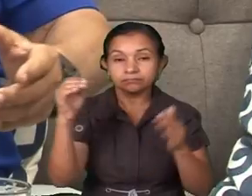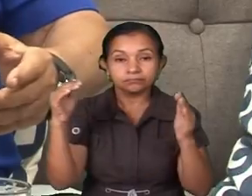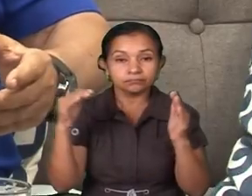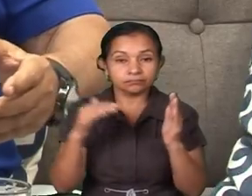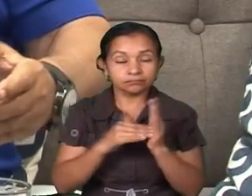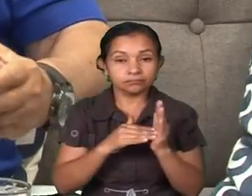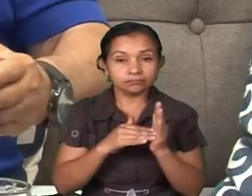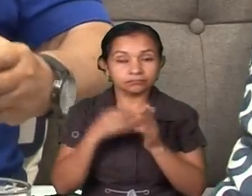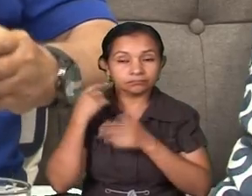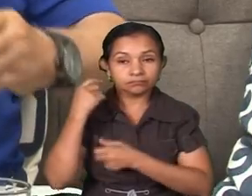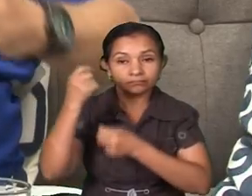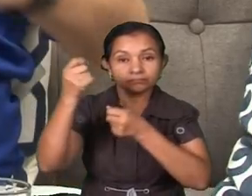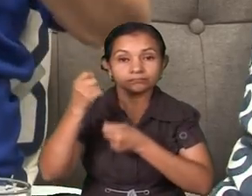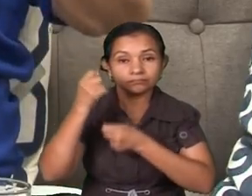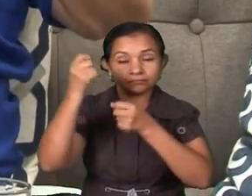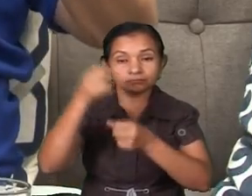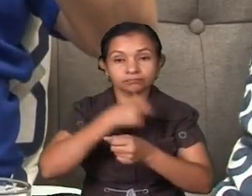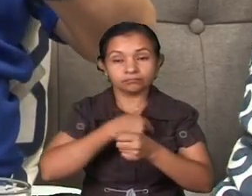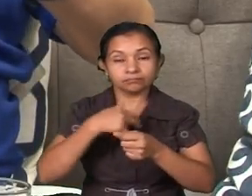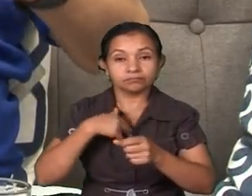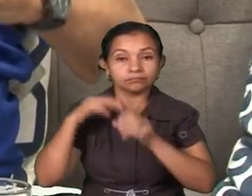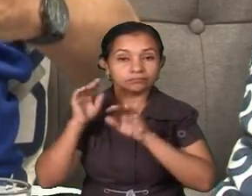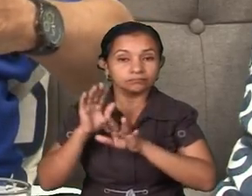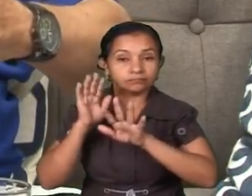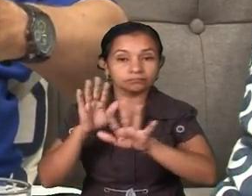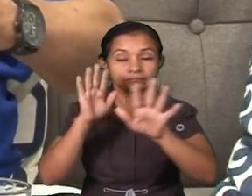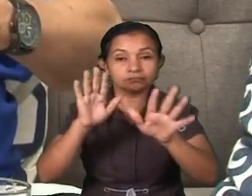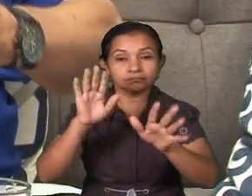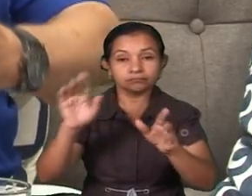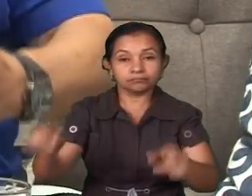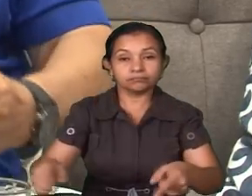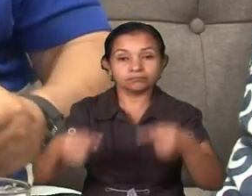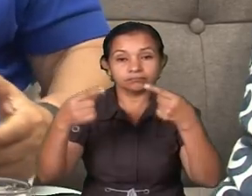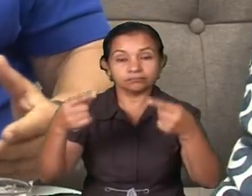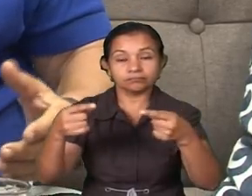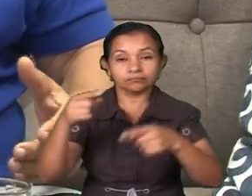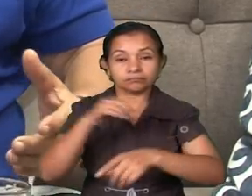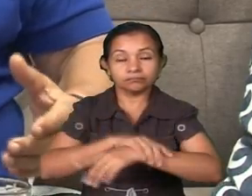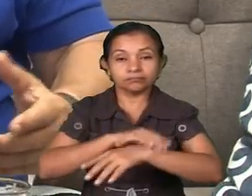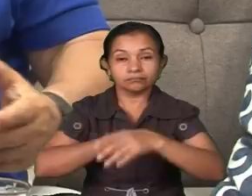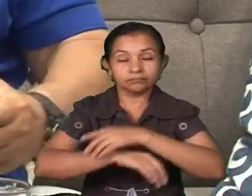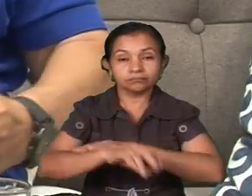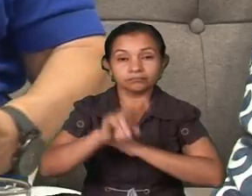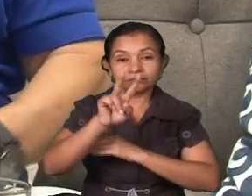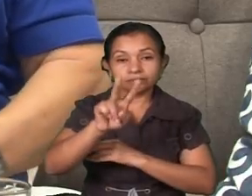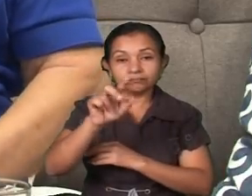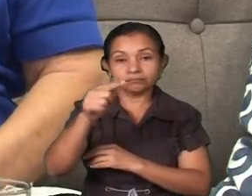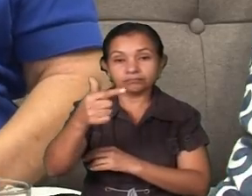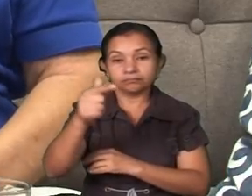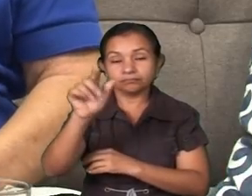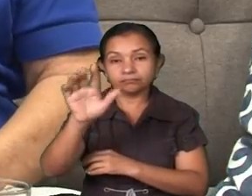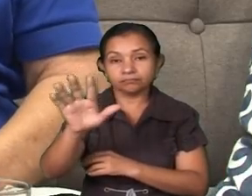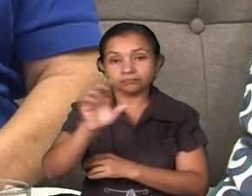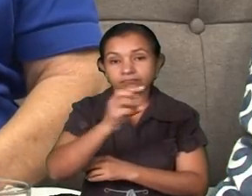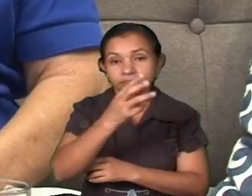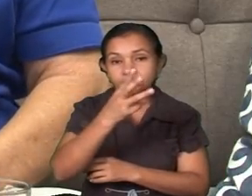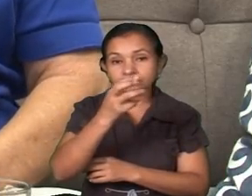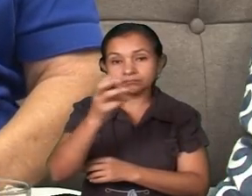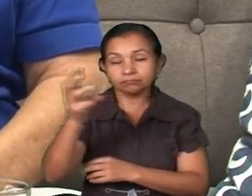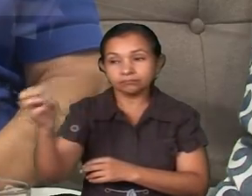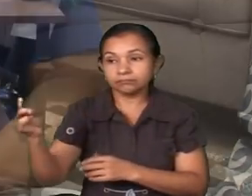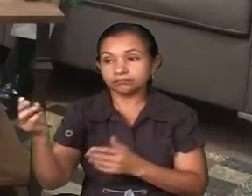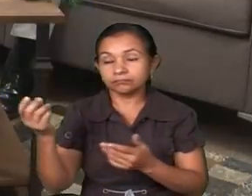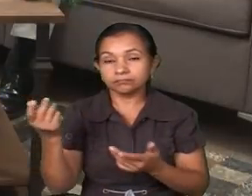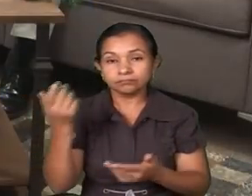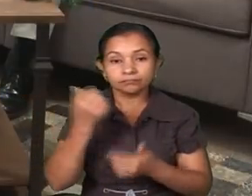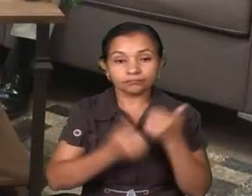a protestar, a hacer marchas en contra del gobierno, apenas están presos 275, 300. Además, acusado